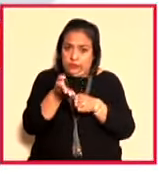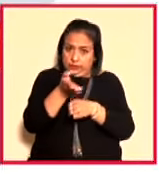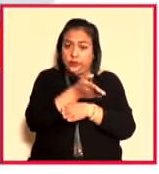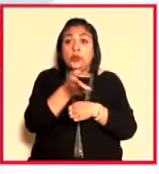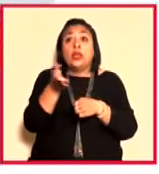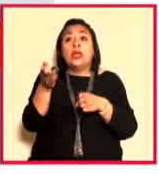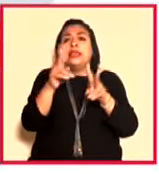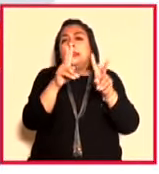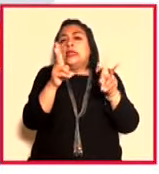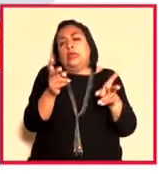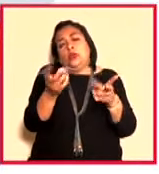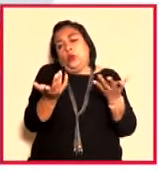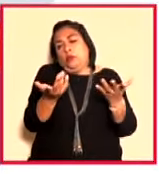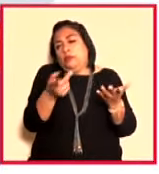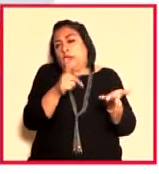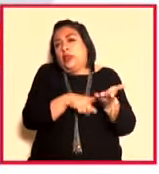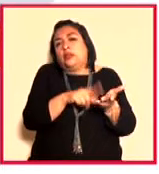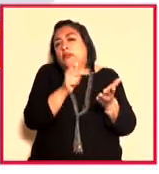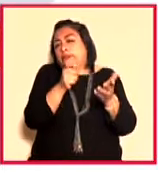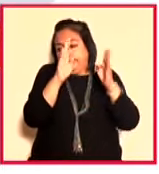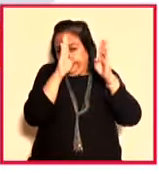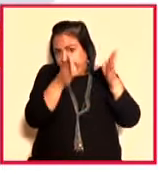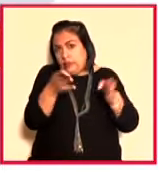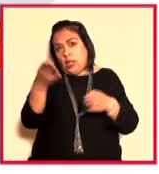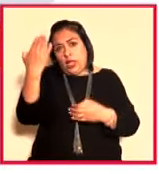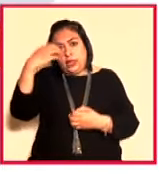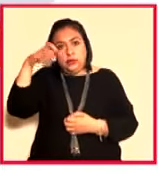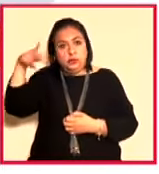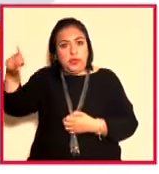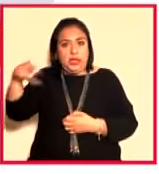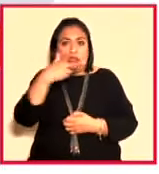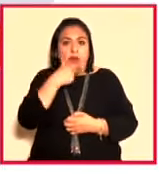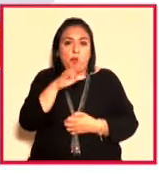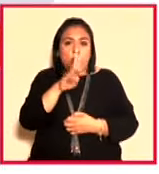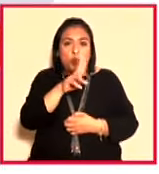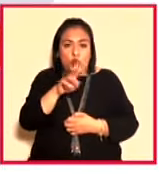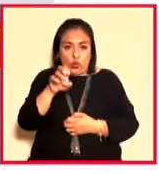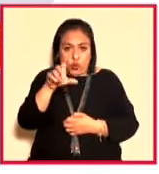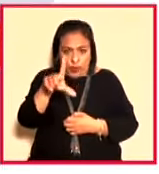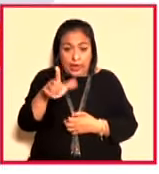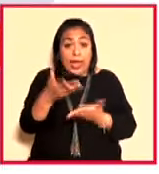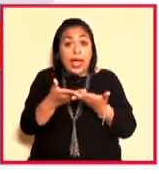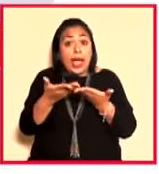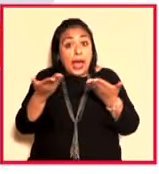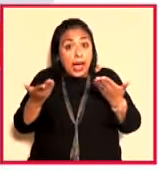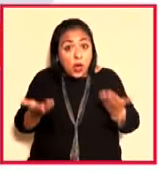título indica, se centran en la carrera del cineasta. Pero en esta ocasión,